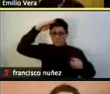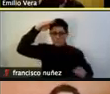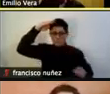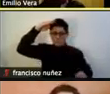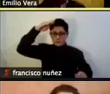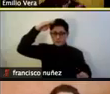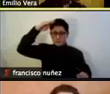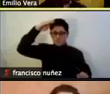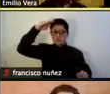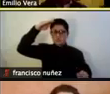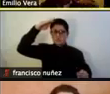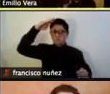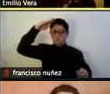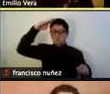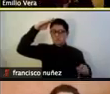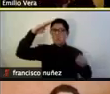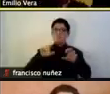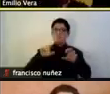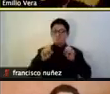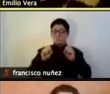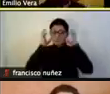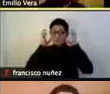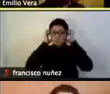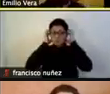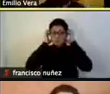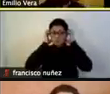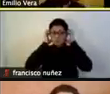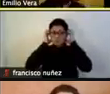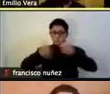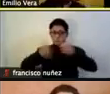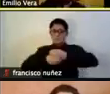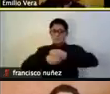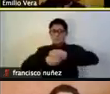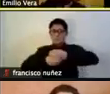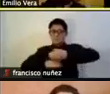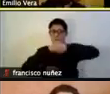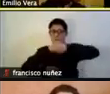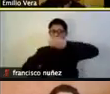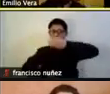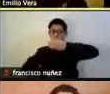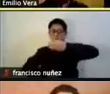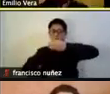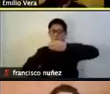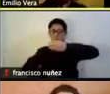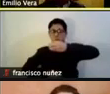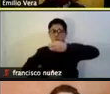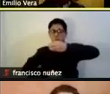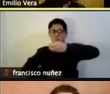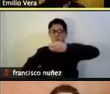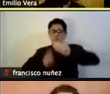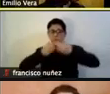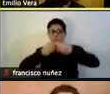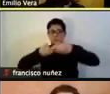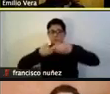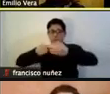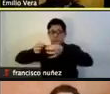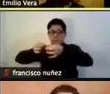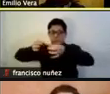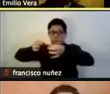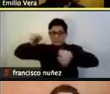estos geófonos que van en el cable sísmico que va por detrás del barco.